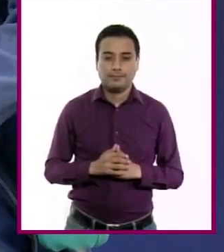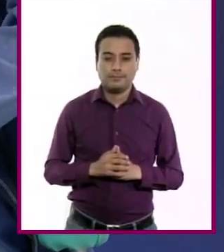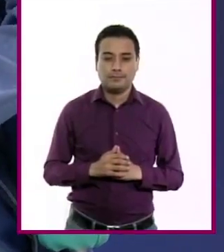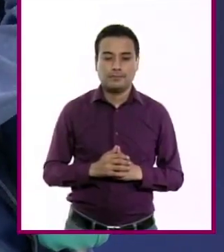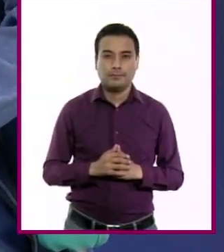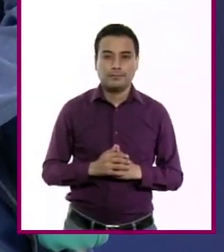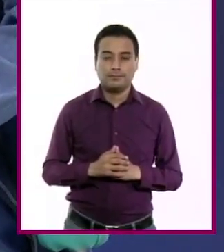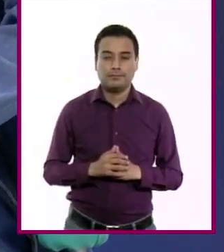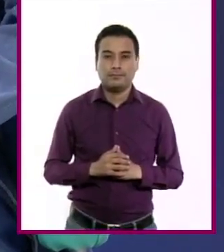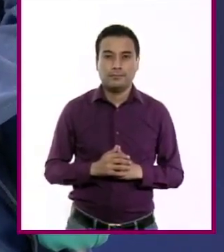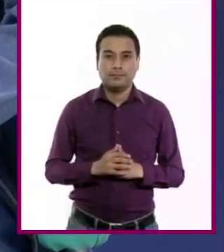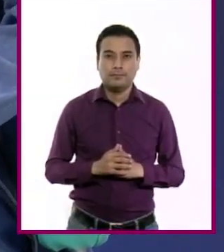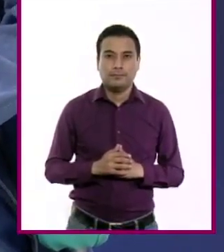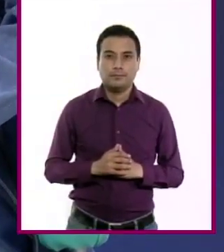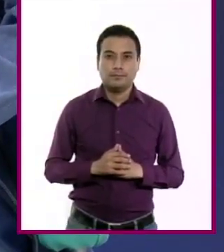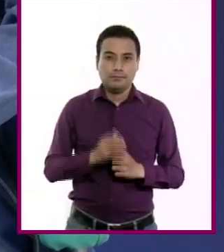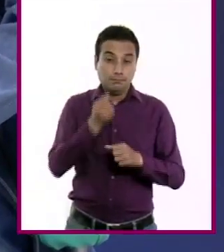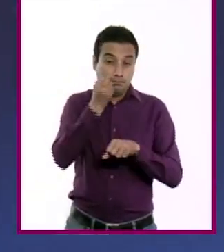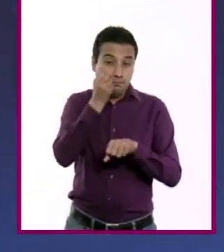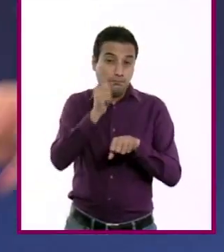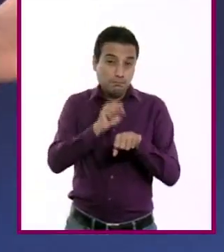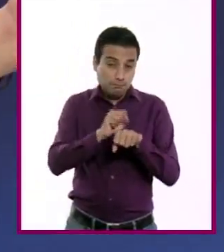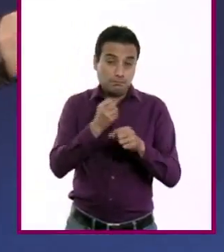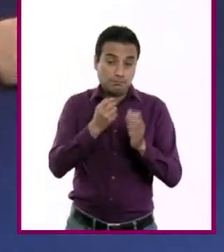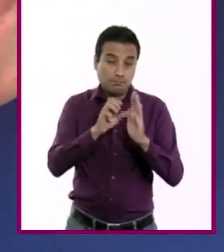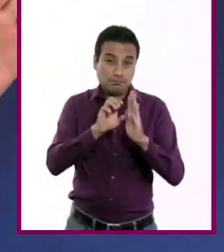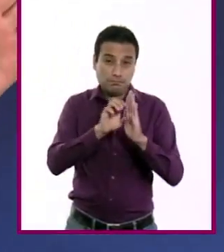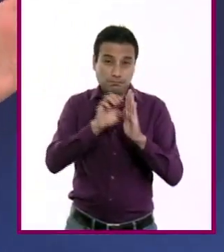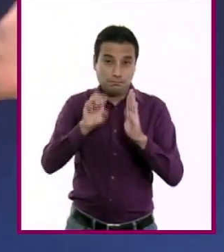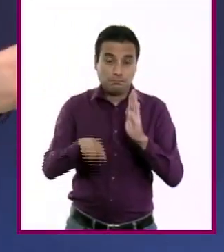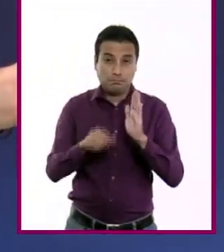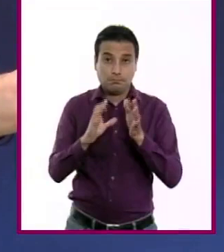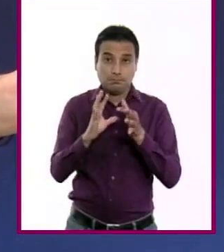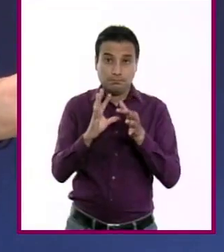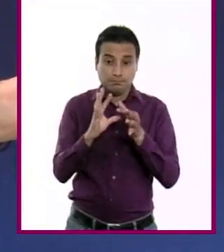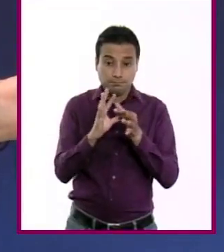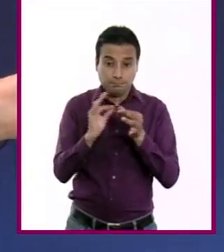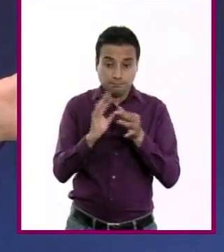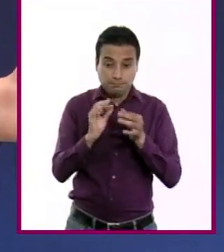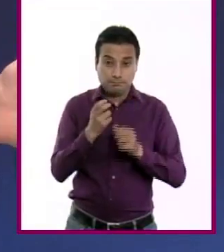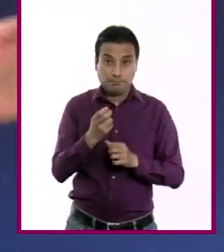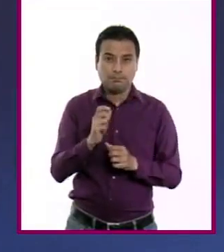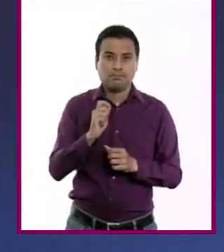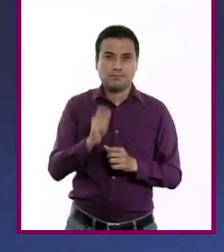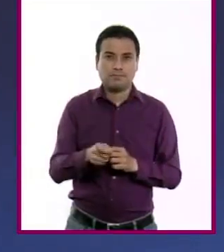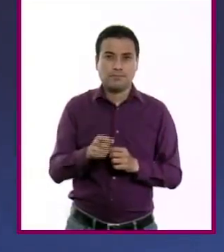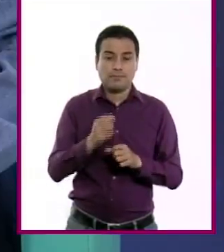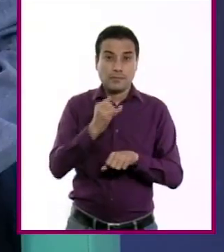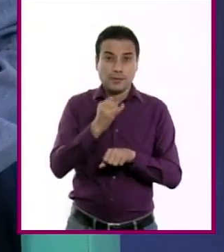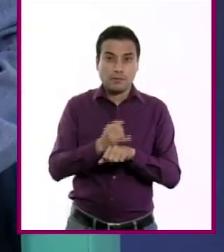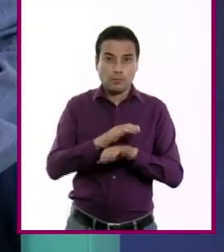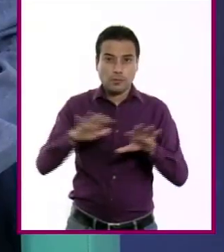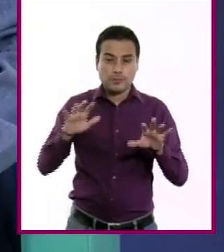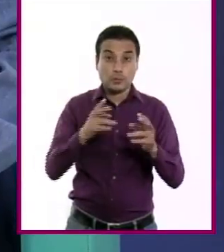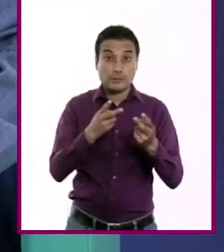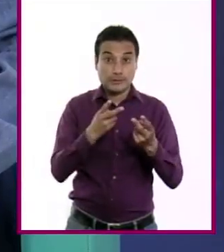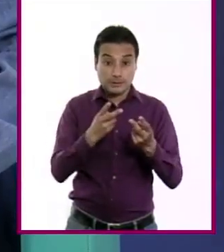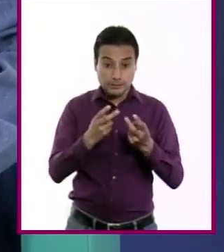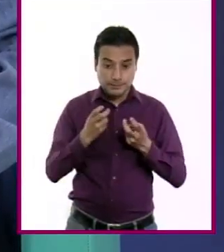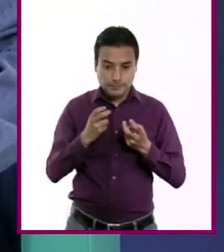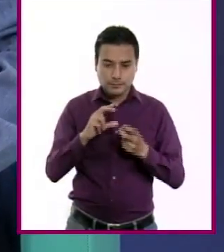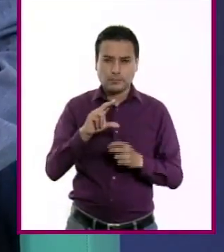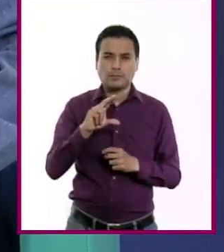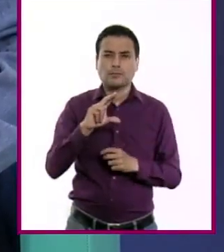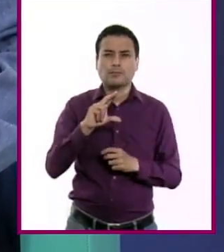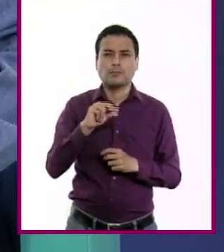este de la secretaria, podríamos mencionar a lo mejor... ¿Ahí podría ser como secuestro de información? No tanto, sino sería